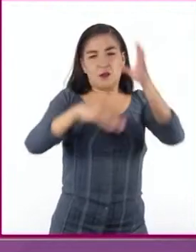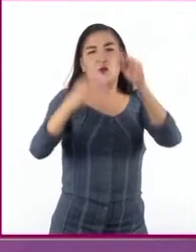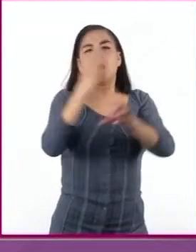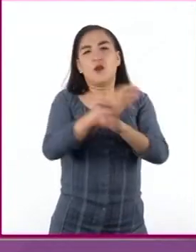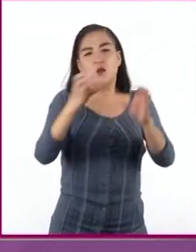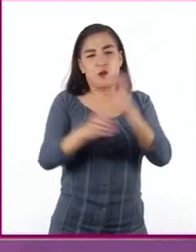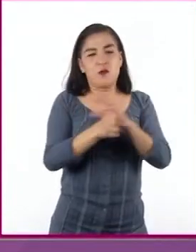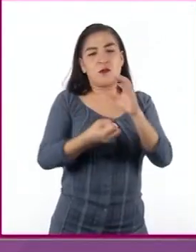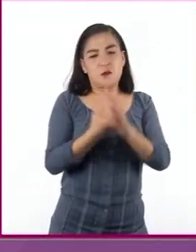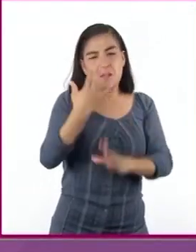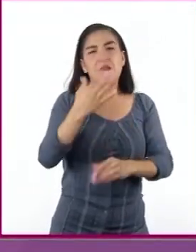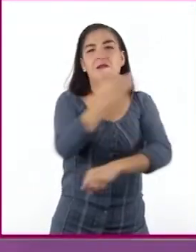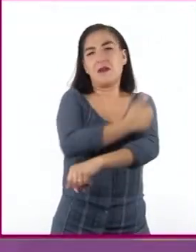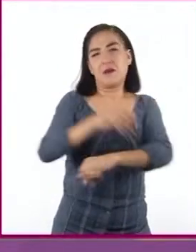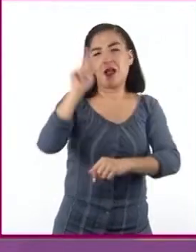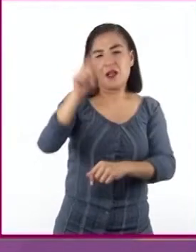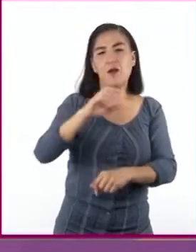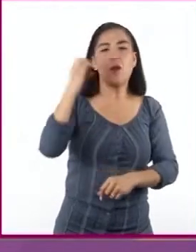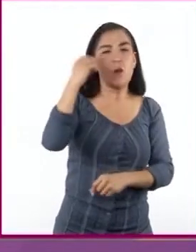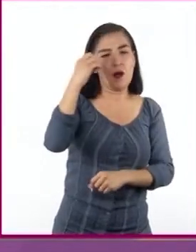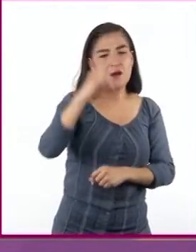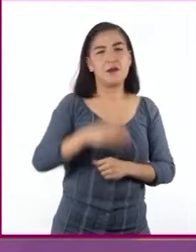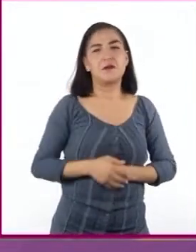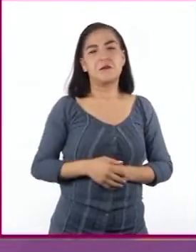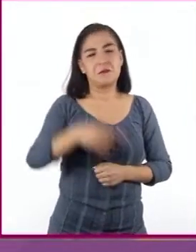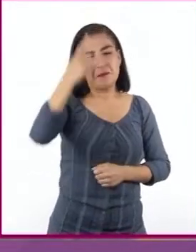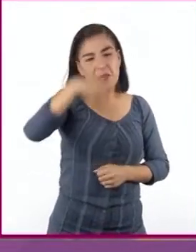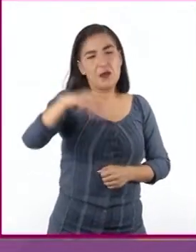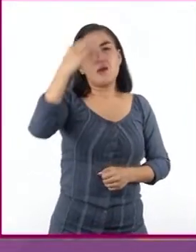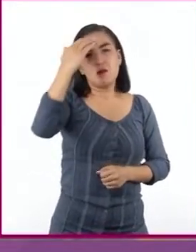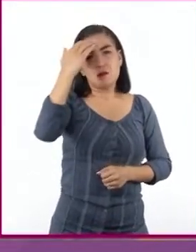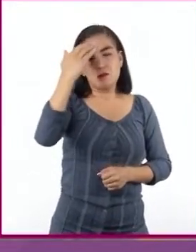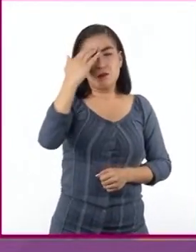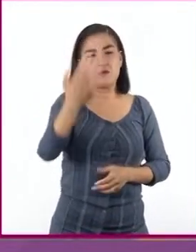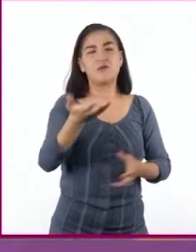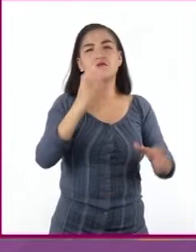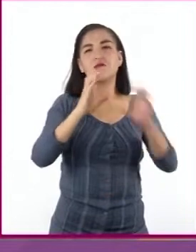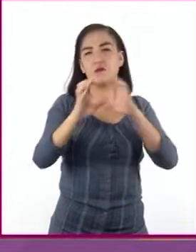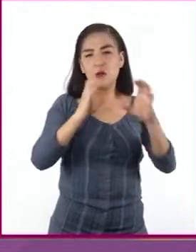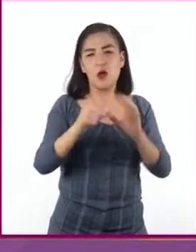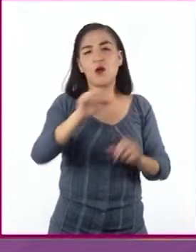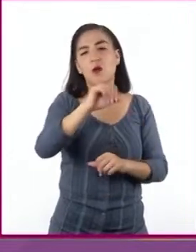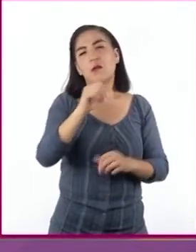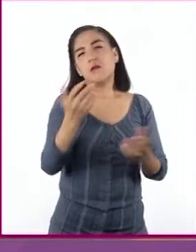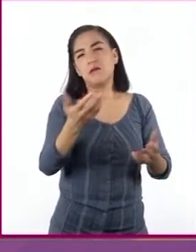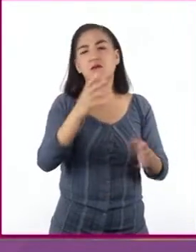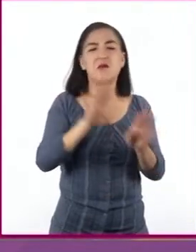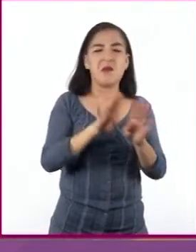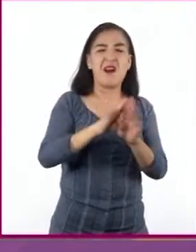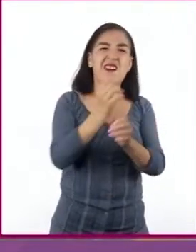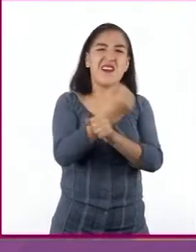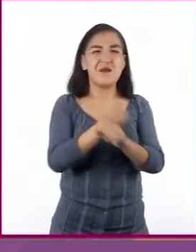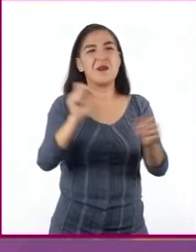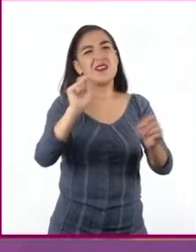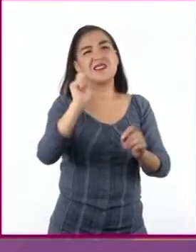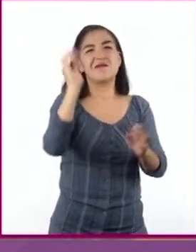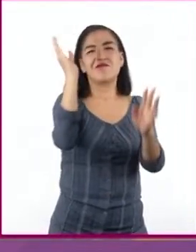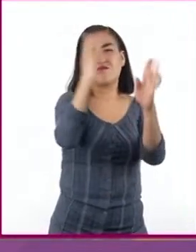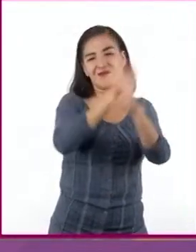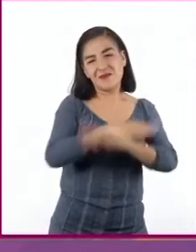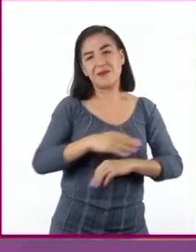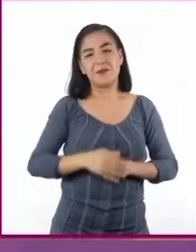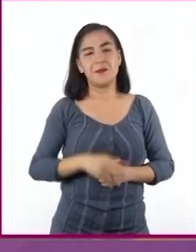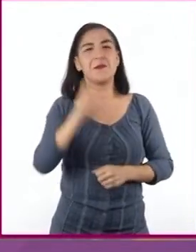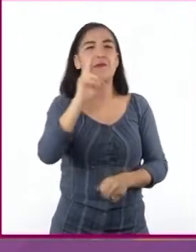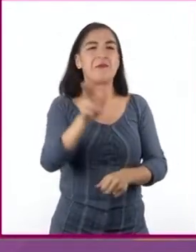comunicarme con mi familia en Oaxaca. Comunicarme con otras personas, entretenerme. Para ver películas y